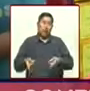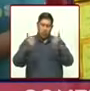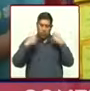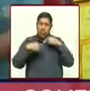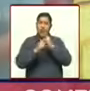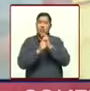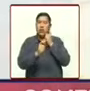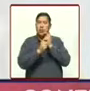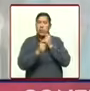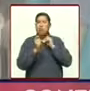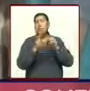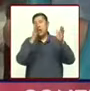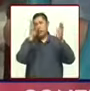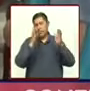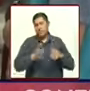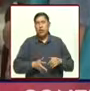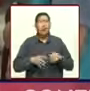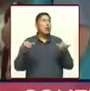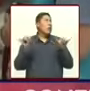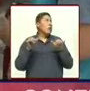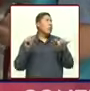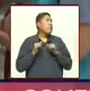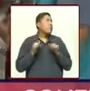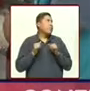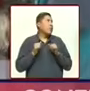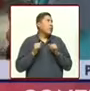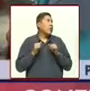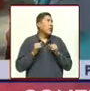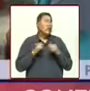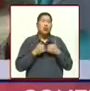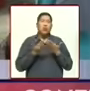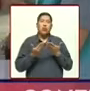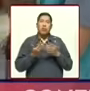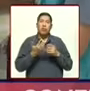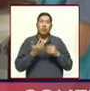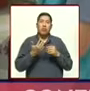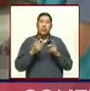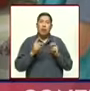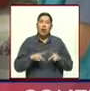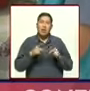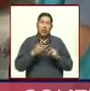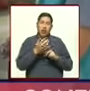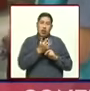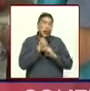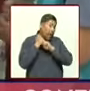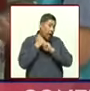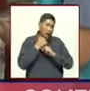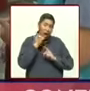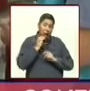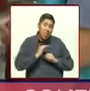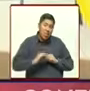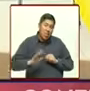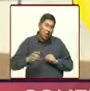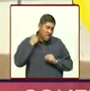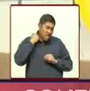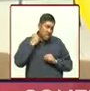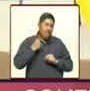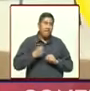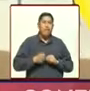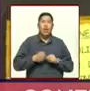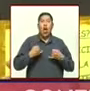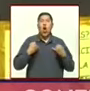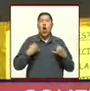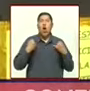en la terminal y lo deja. También sobre la trata de tráfico, la trata de niños, adolescentes.